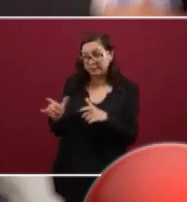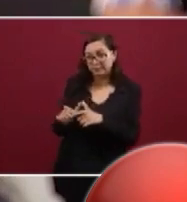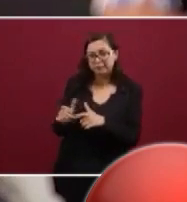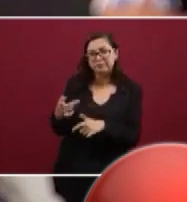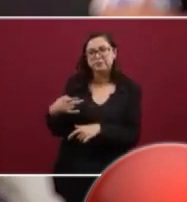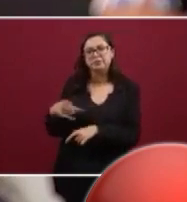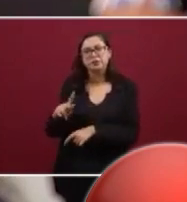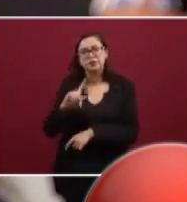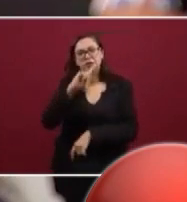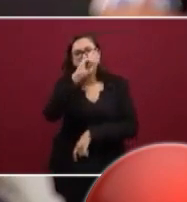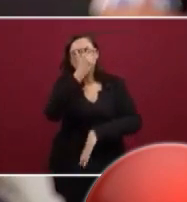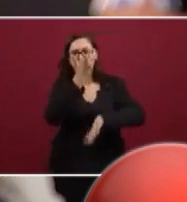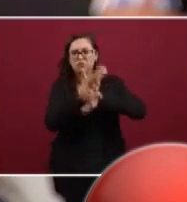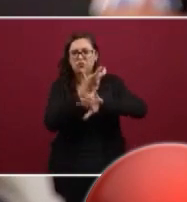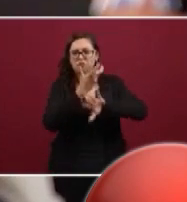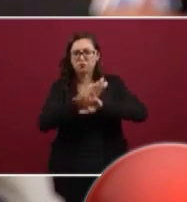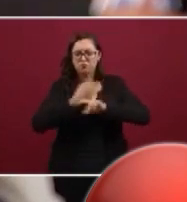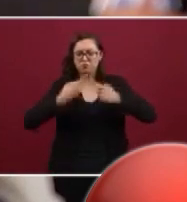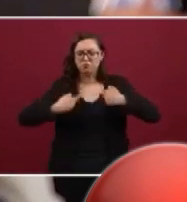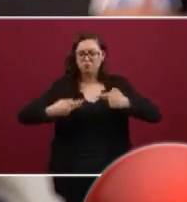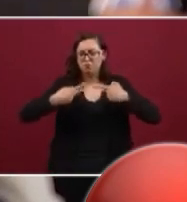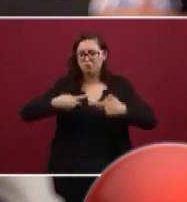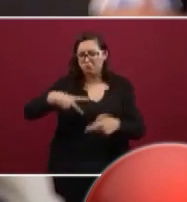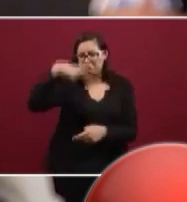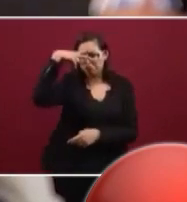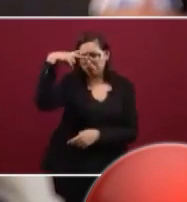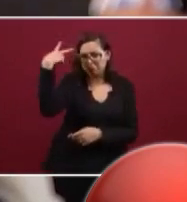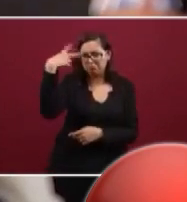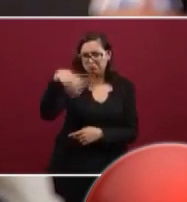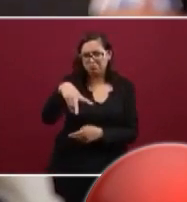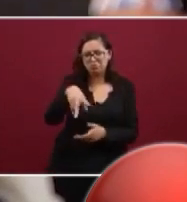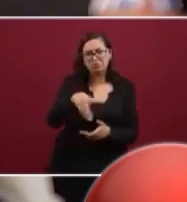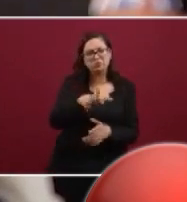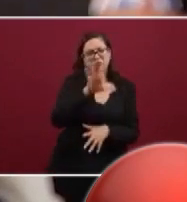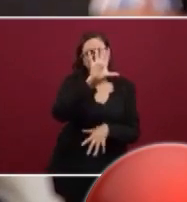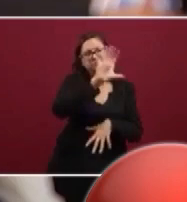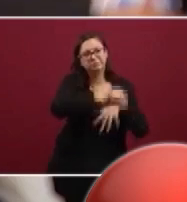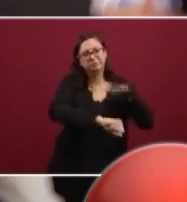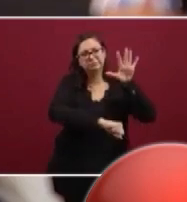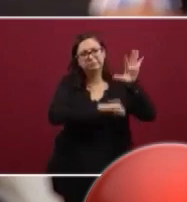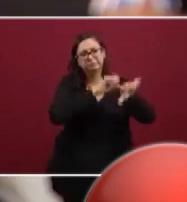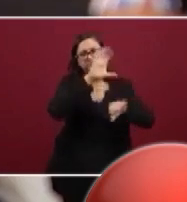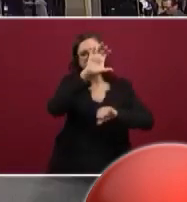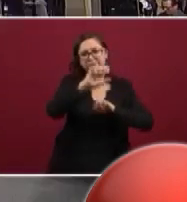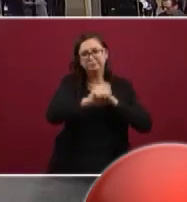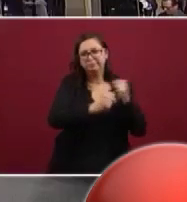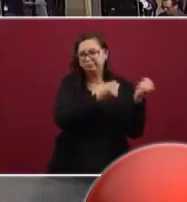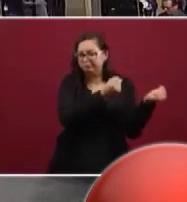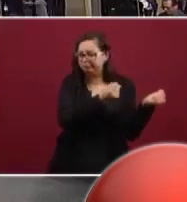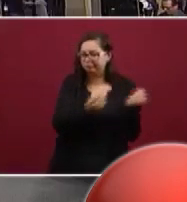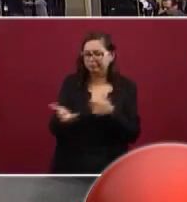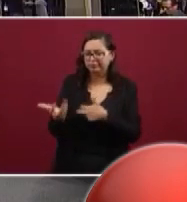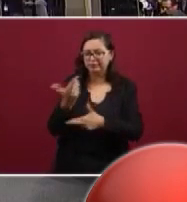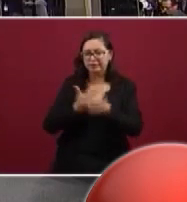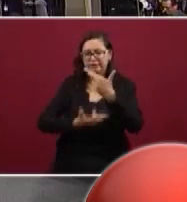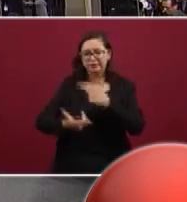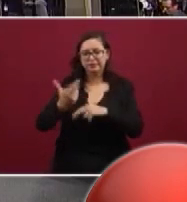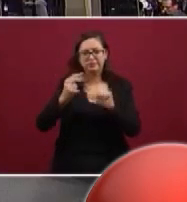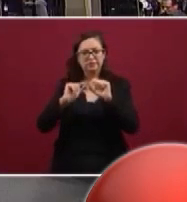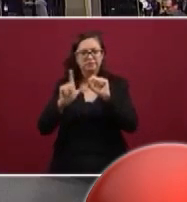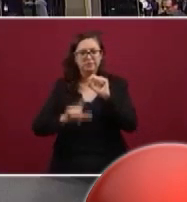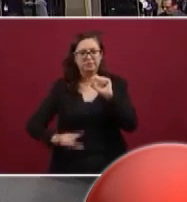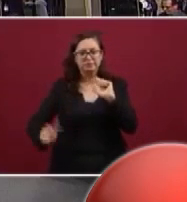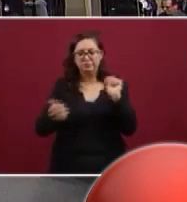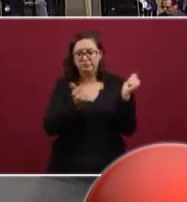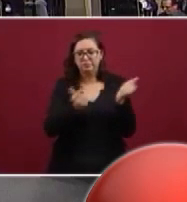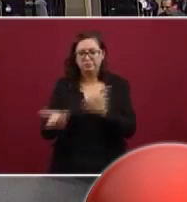Estados Unidos que regresan o son deportados? Lo pregunto porque pueden ser carne de cañón para el crimen organizado